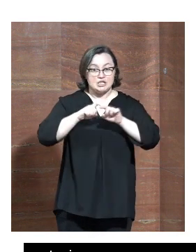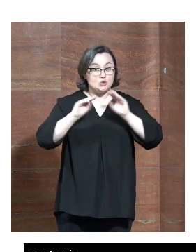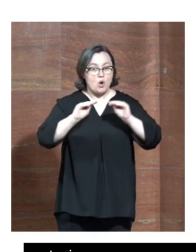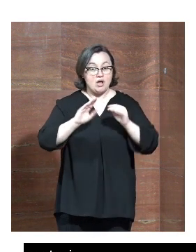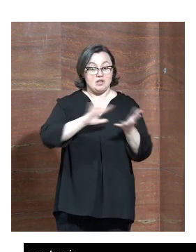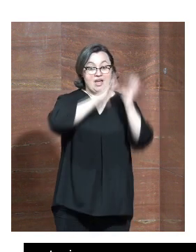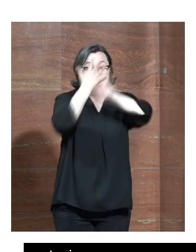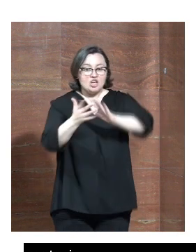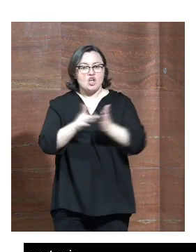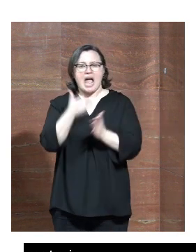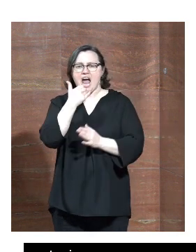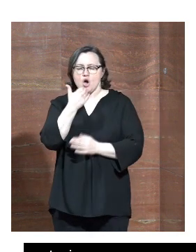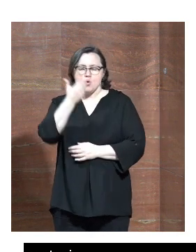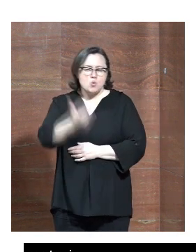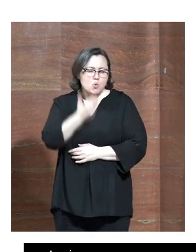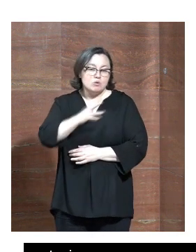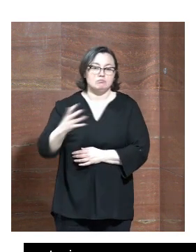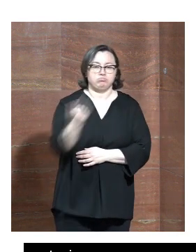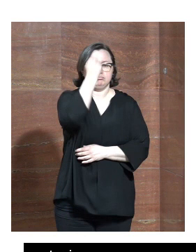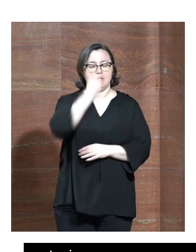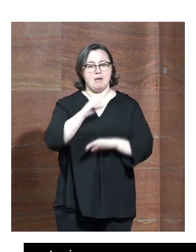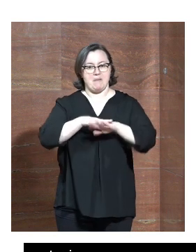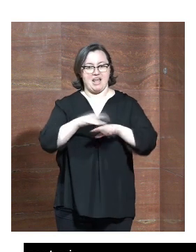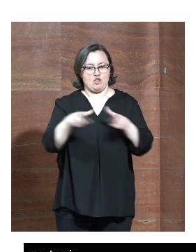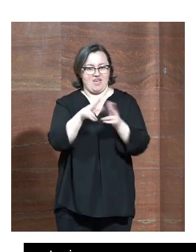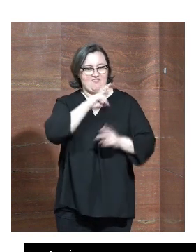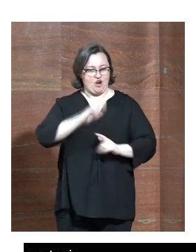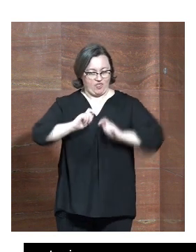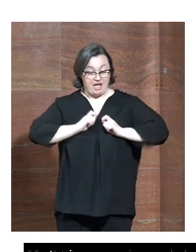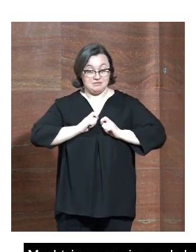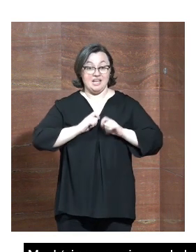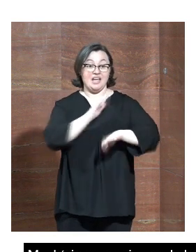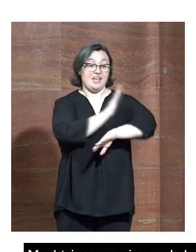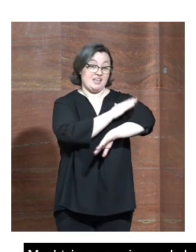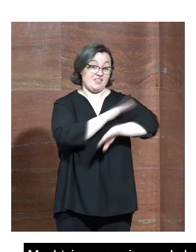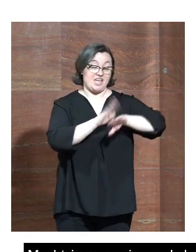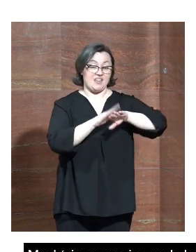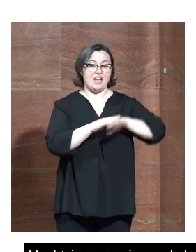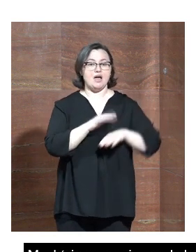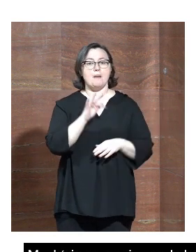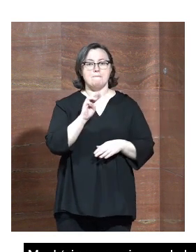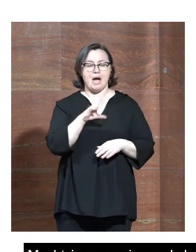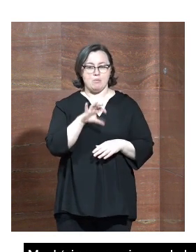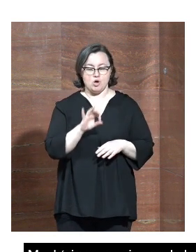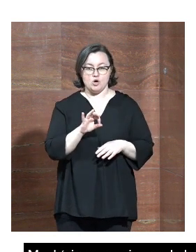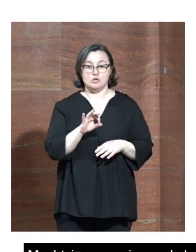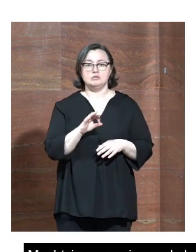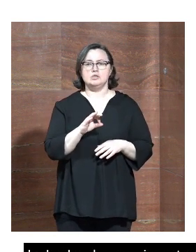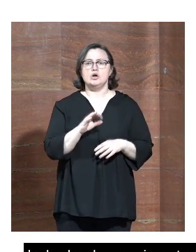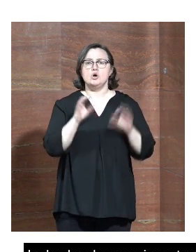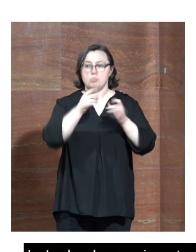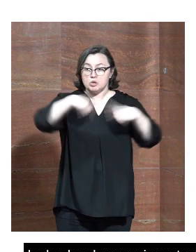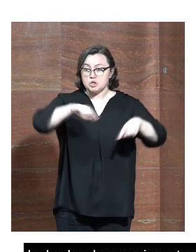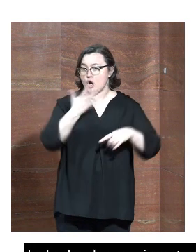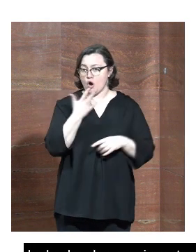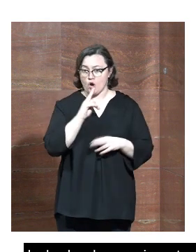ha hecho algo muy importante por la sociedad. A mi izquierda está Fernando de Pablos. Probablemente